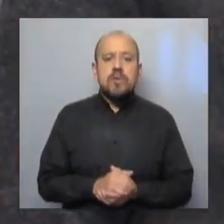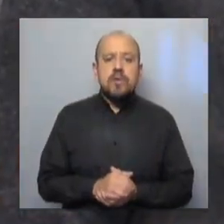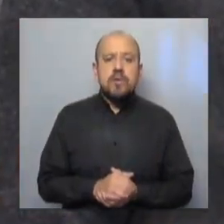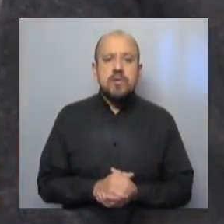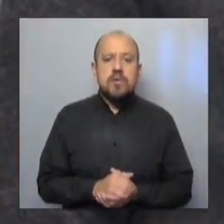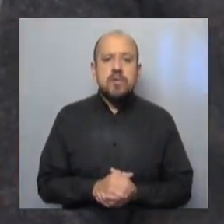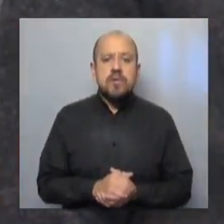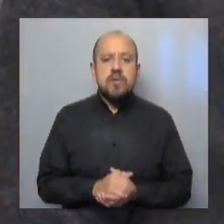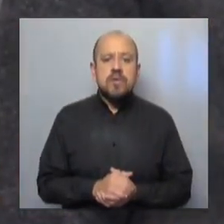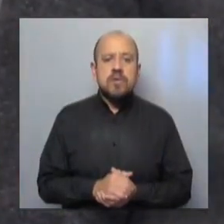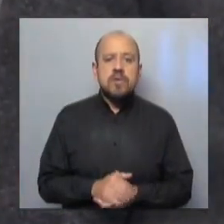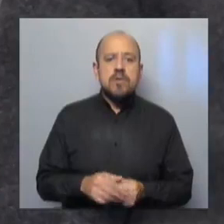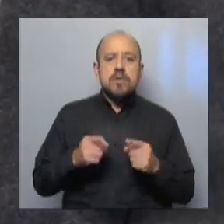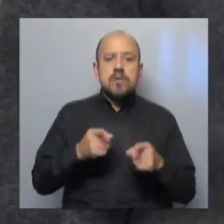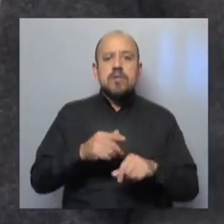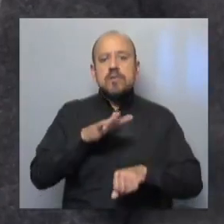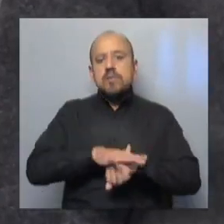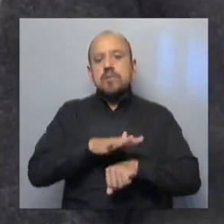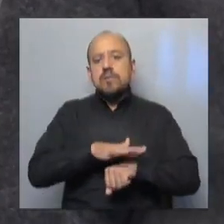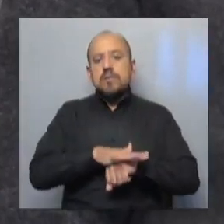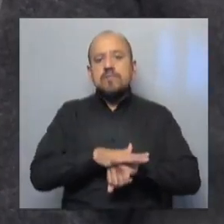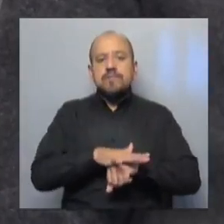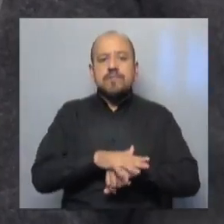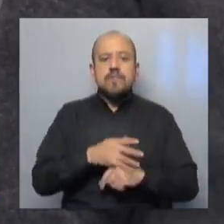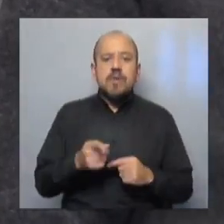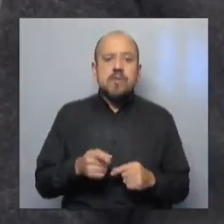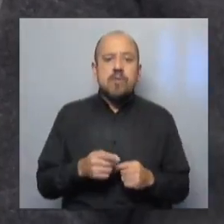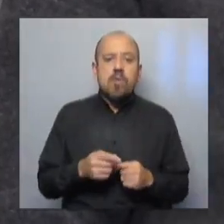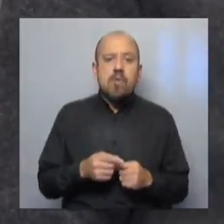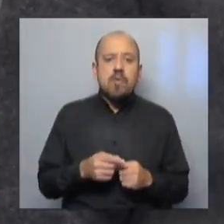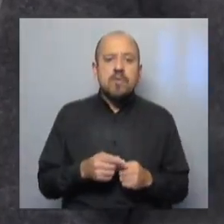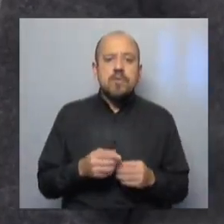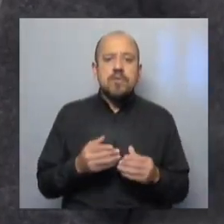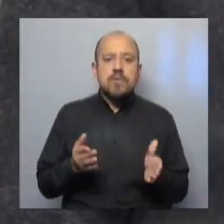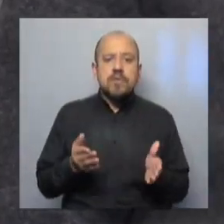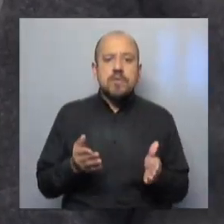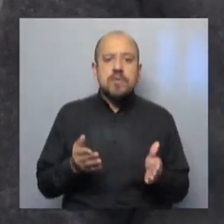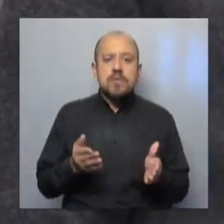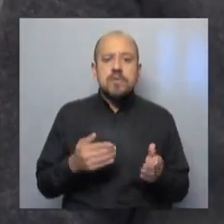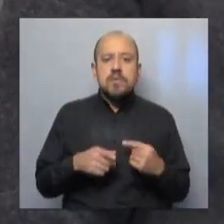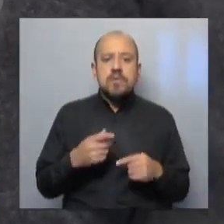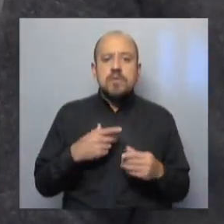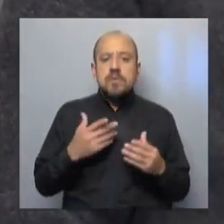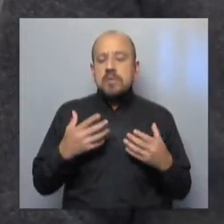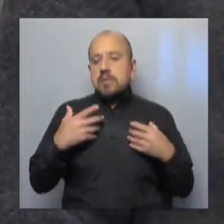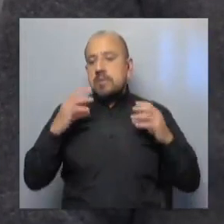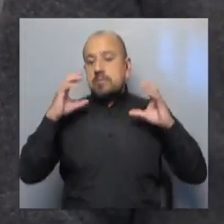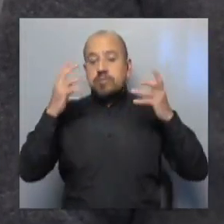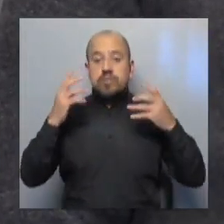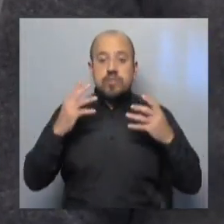a partir de ese momento fueron días de euforia de